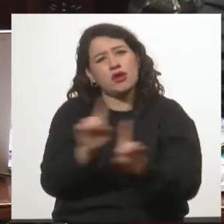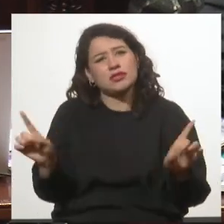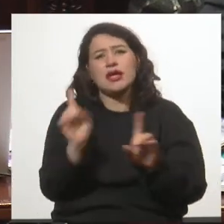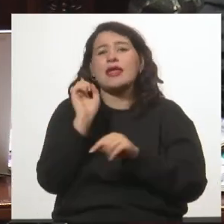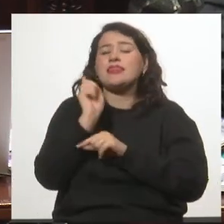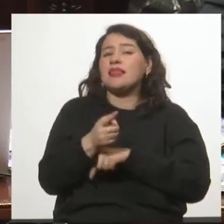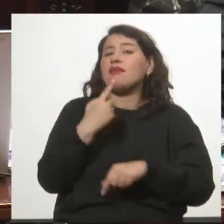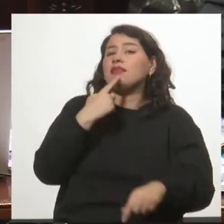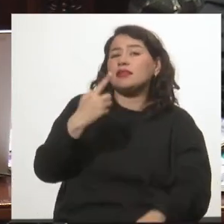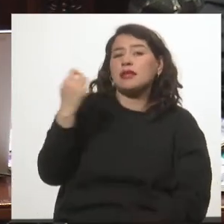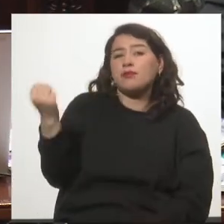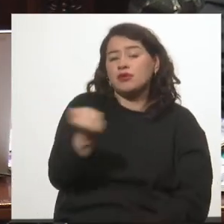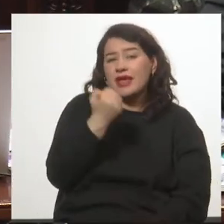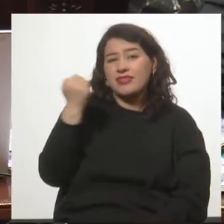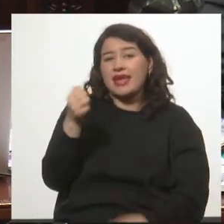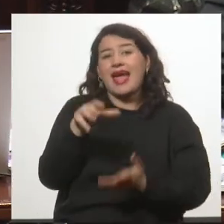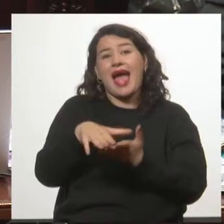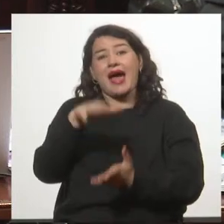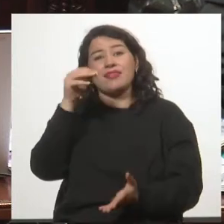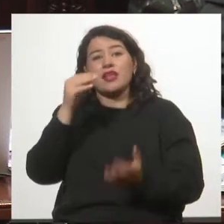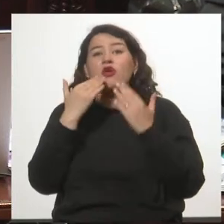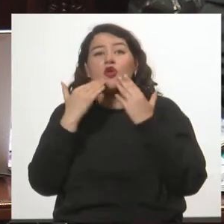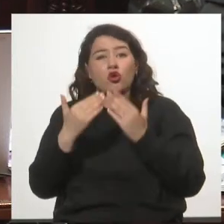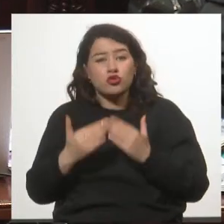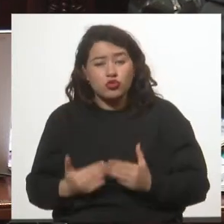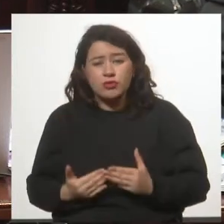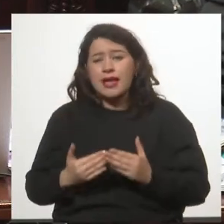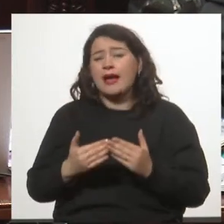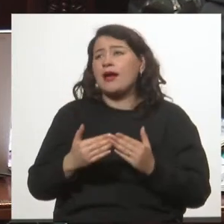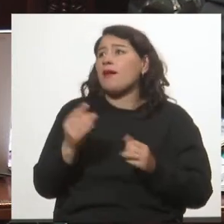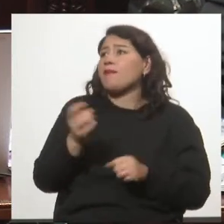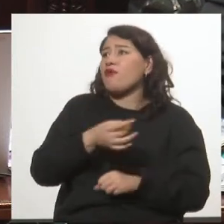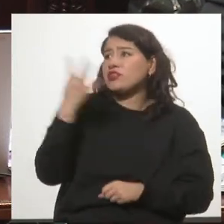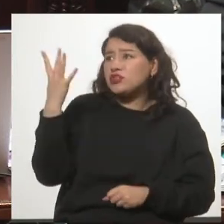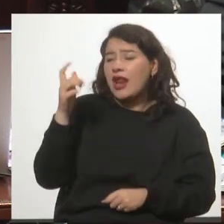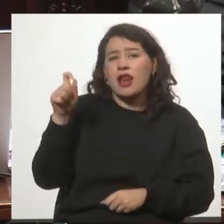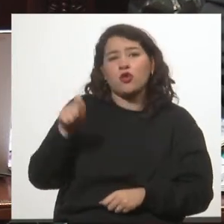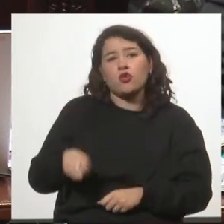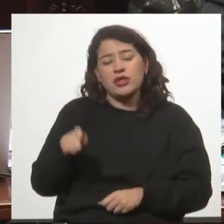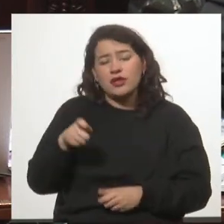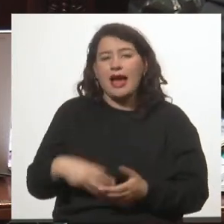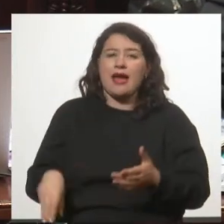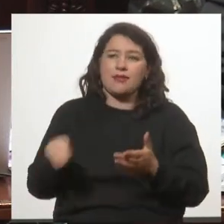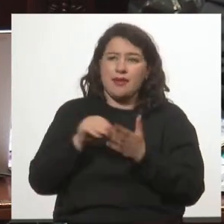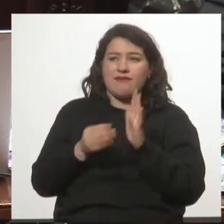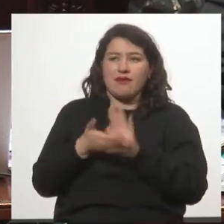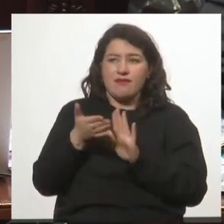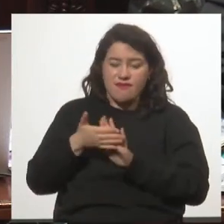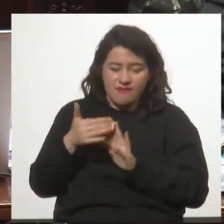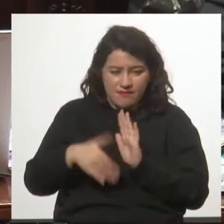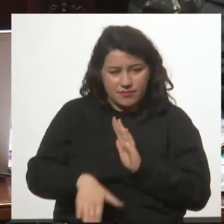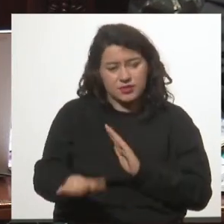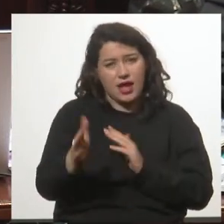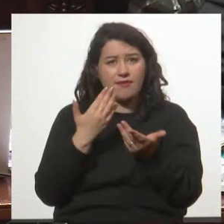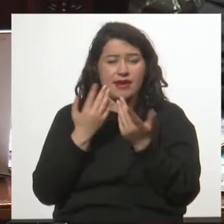señalar que ante el efecto consultas jurídicas a profesionales sobre los que además hablaremos seguidamente